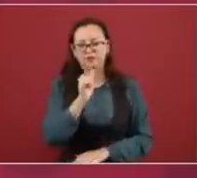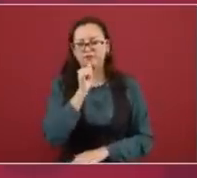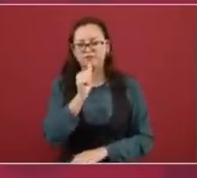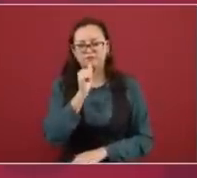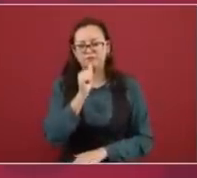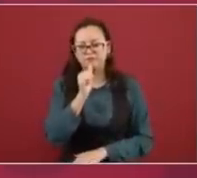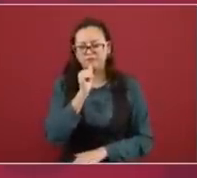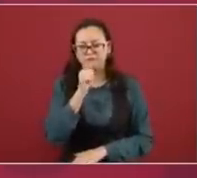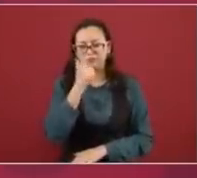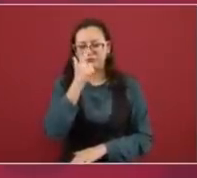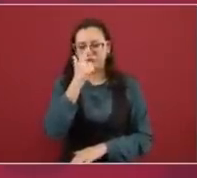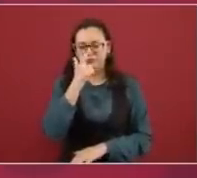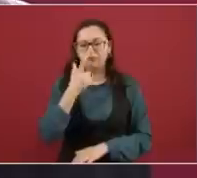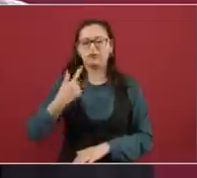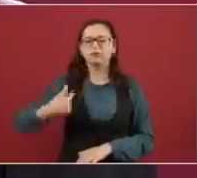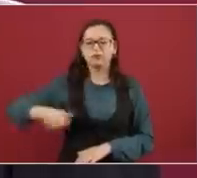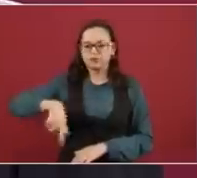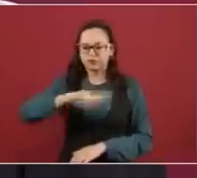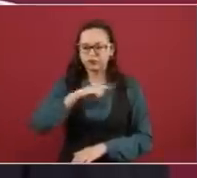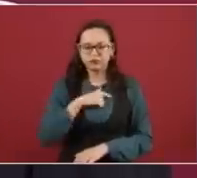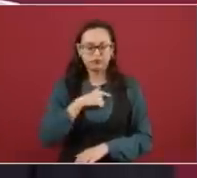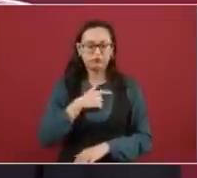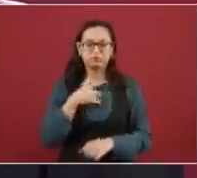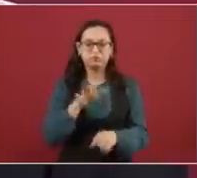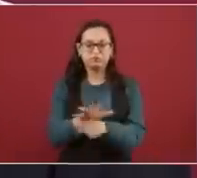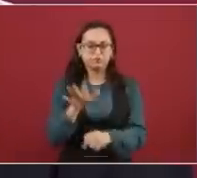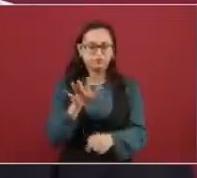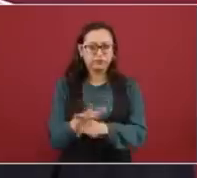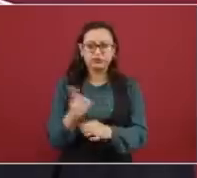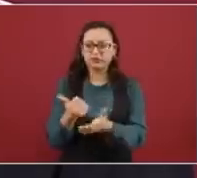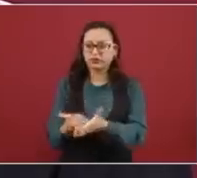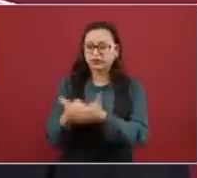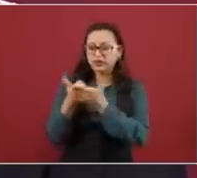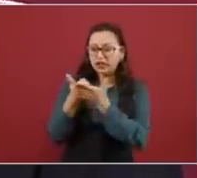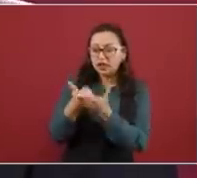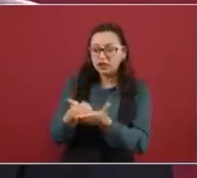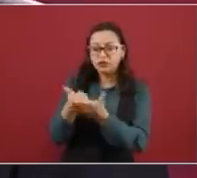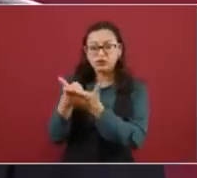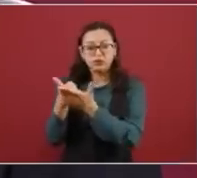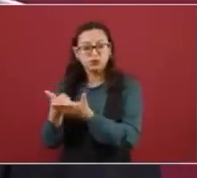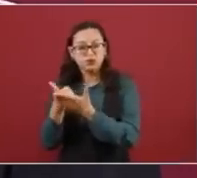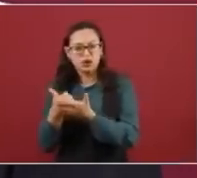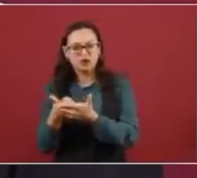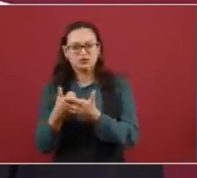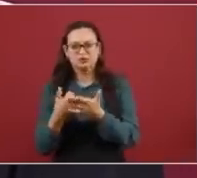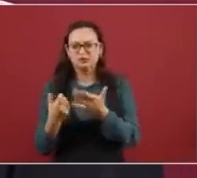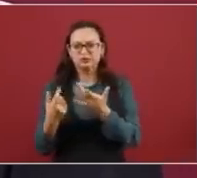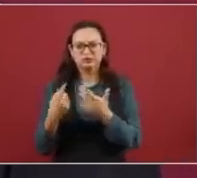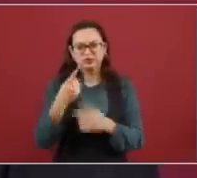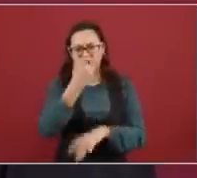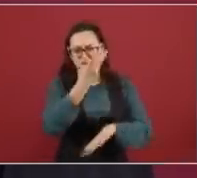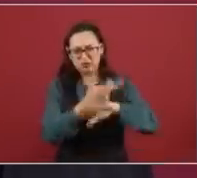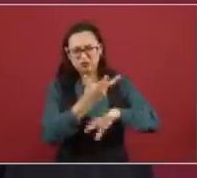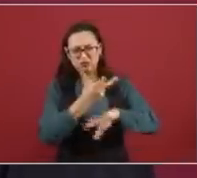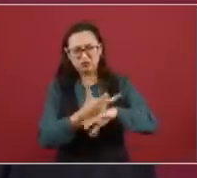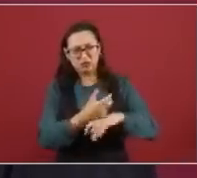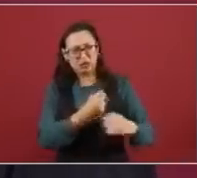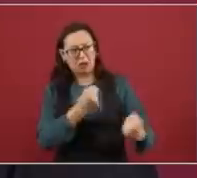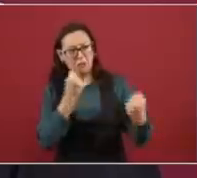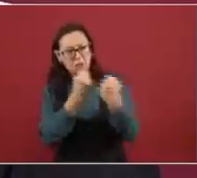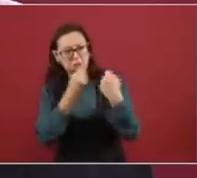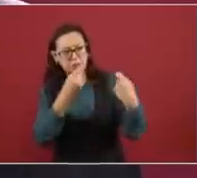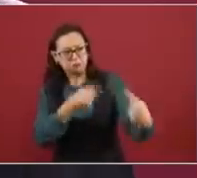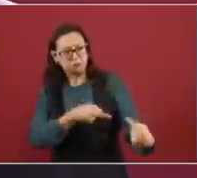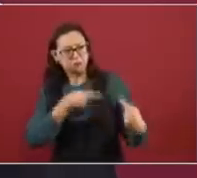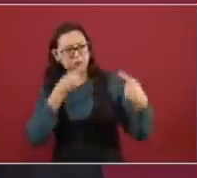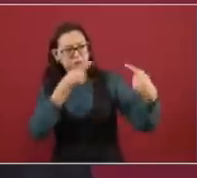decirles que estamos ayudando, no vamos a confrontarnos con el gobierno de Estados Unidos. Ya